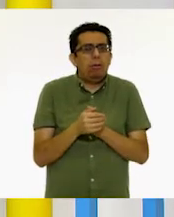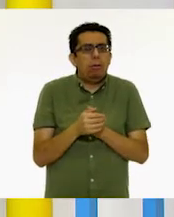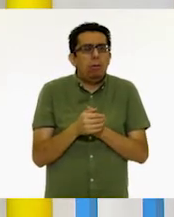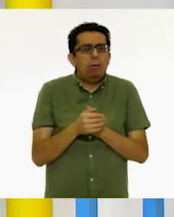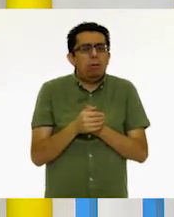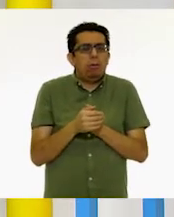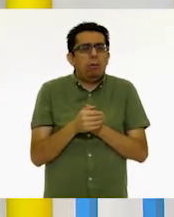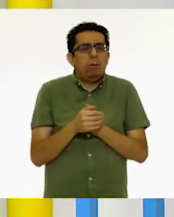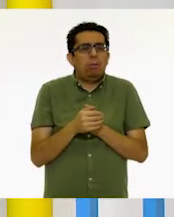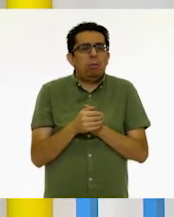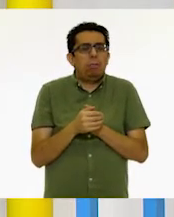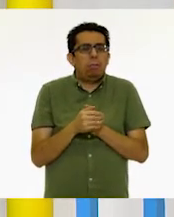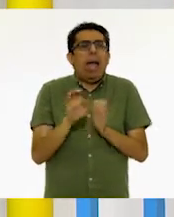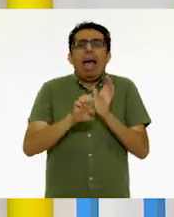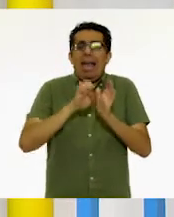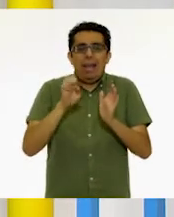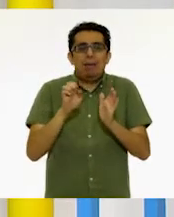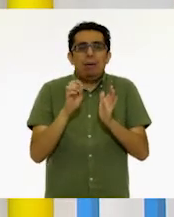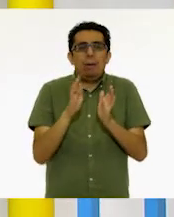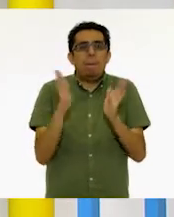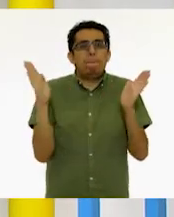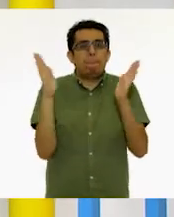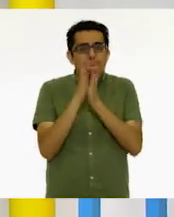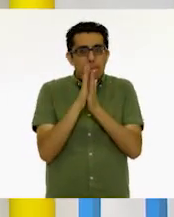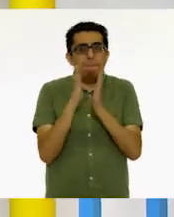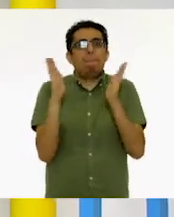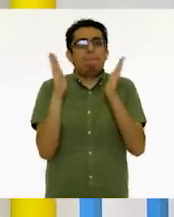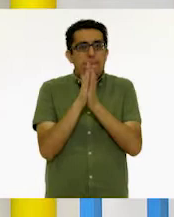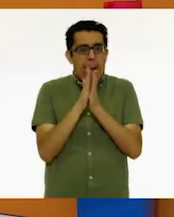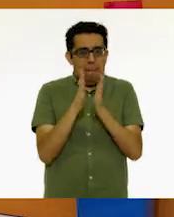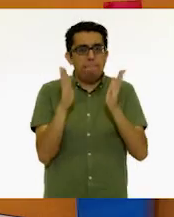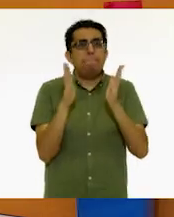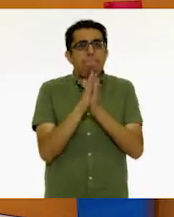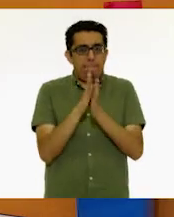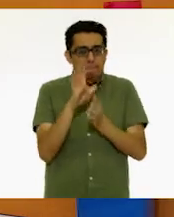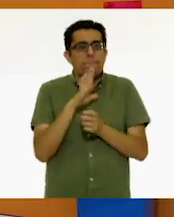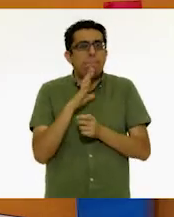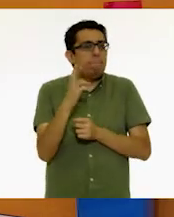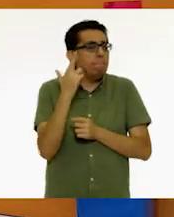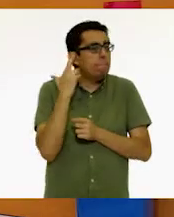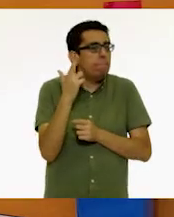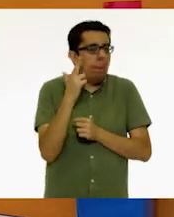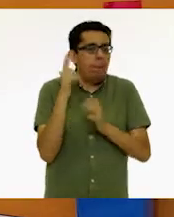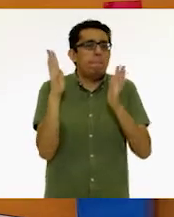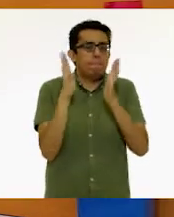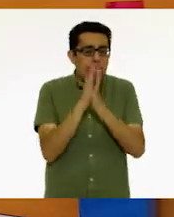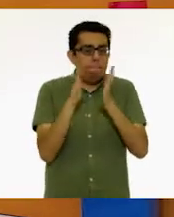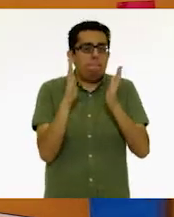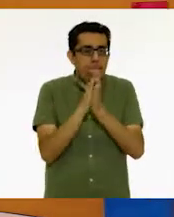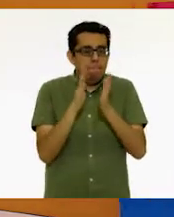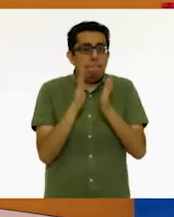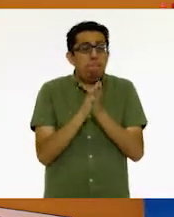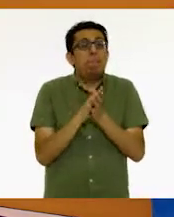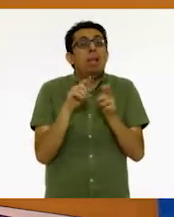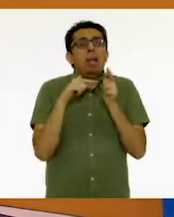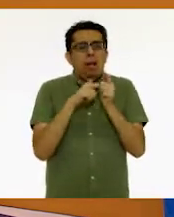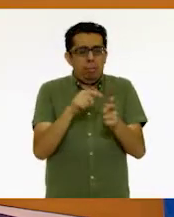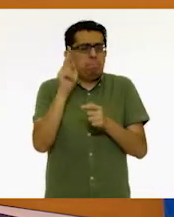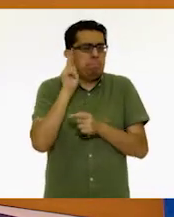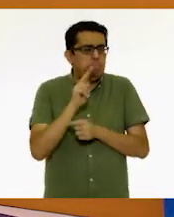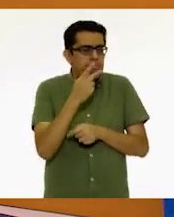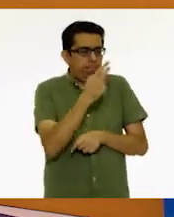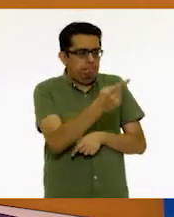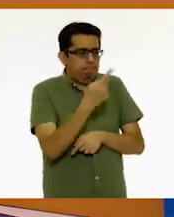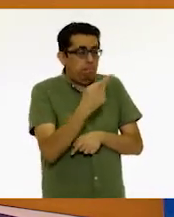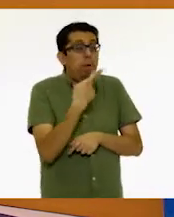Por ejemplo, ¿qué tal? ¿Este? Claro, aplaudir. Entonces vamos a seguir explorando tú y yo, pero ahora con